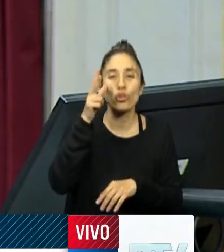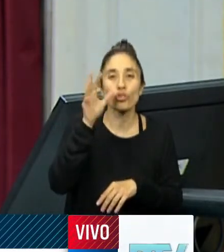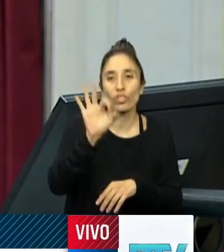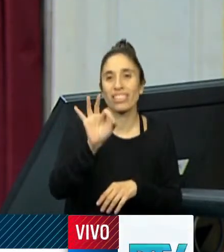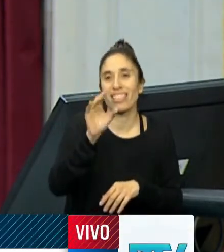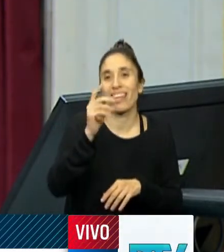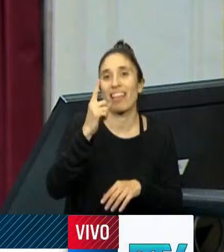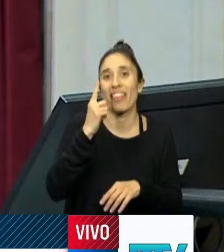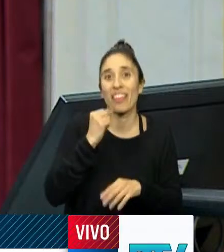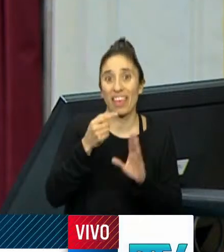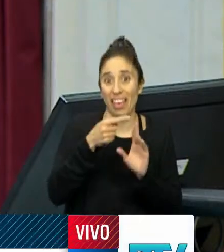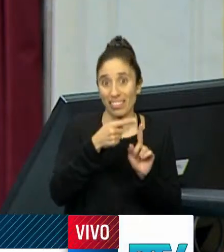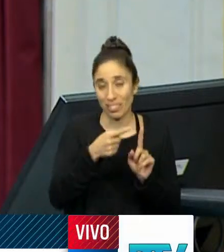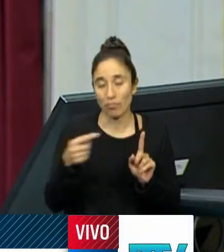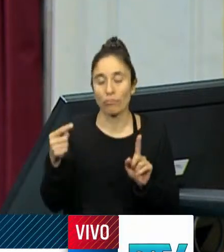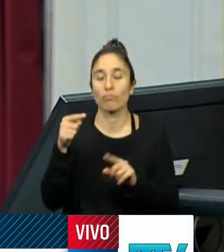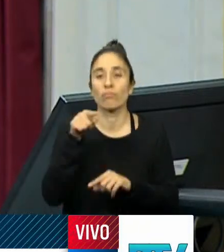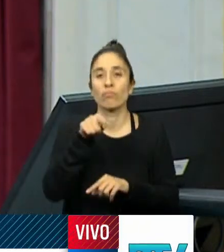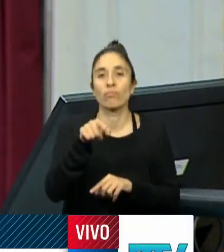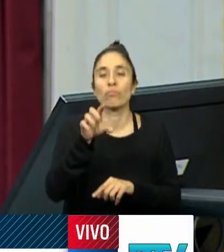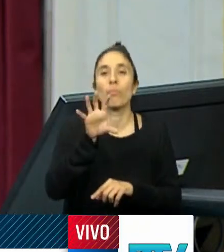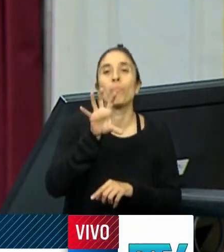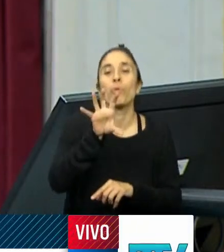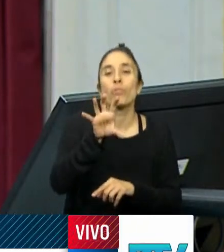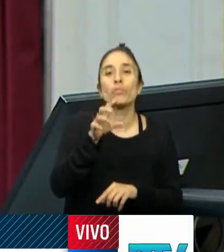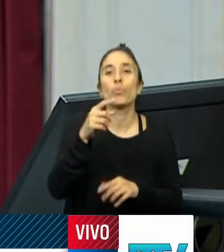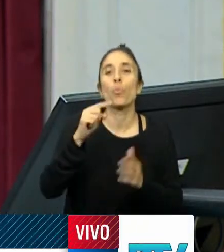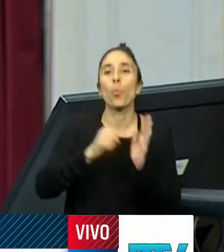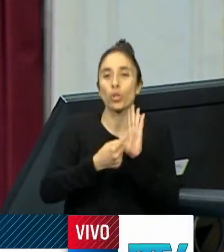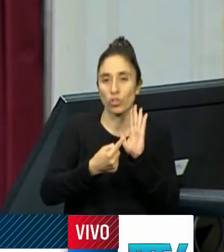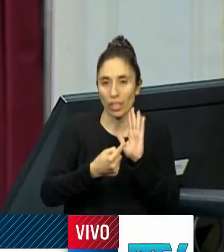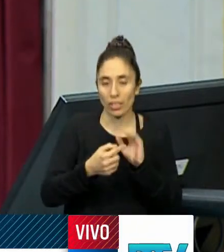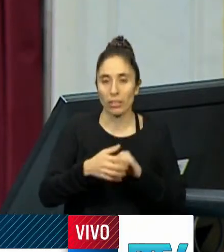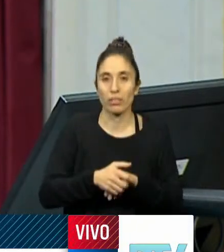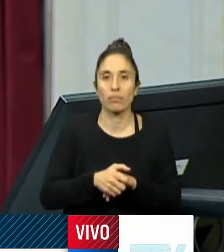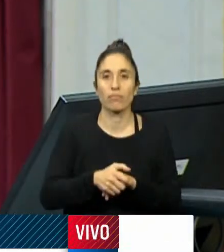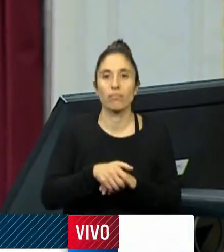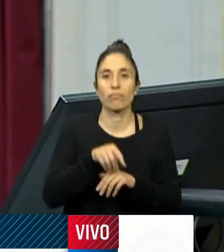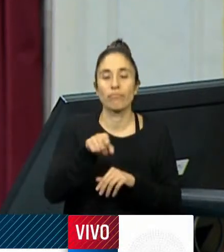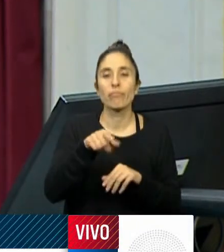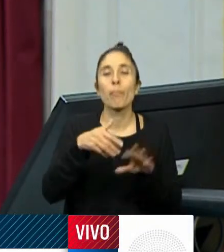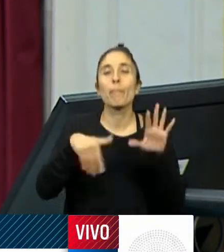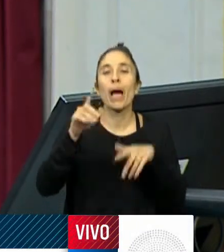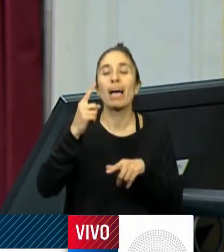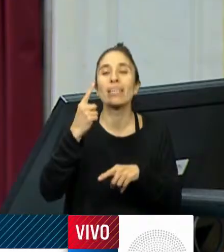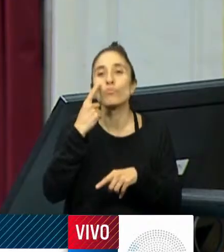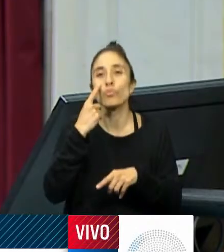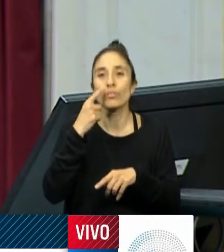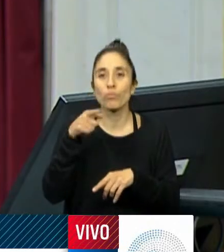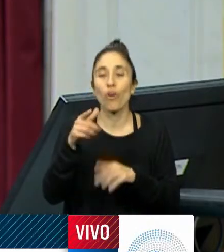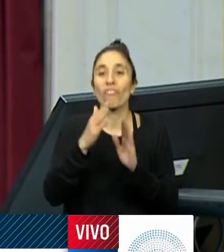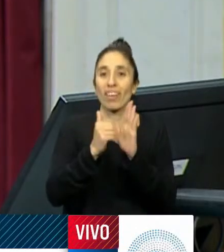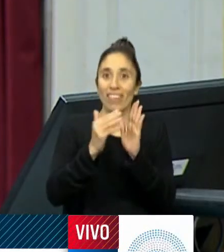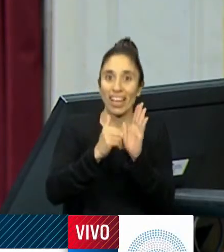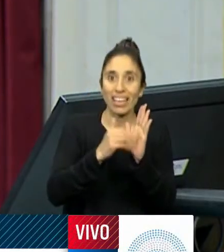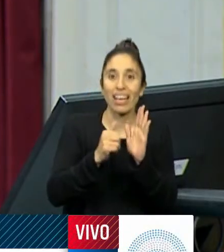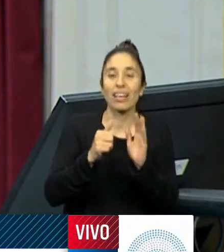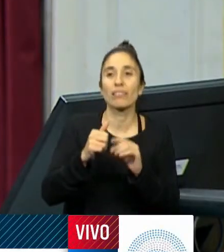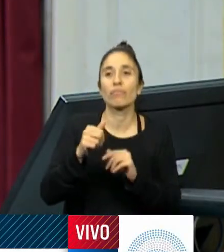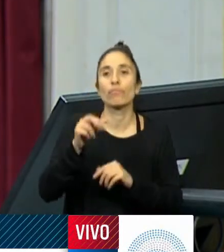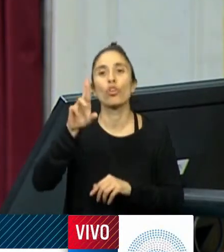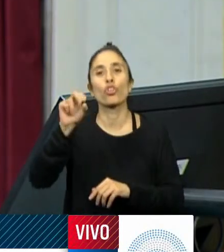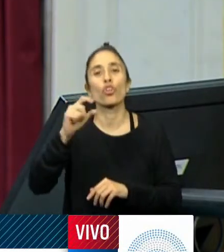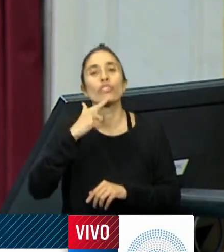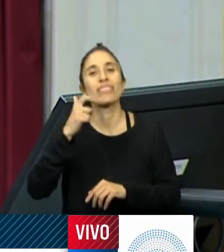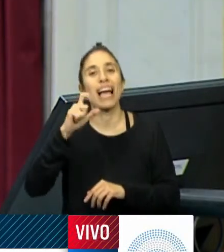días a la provincia de Buenos Aires, especialmente a los municipios de Bahía Blanca y Coronel